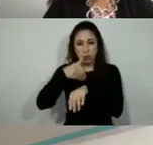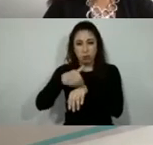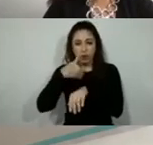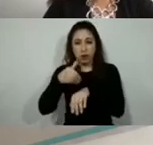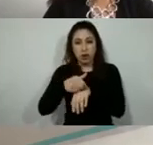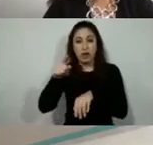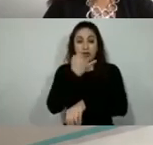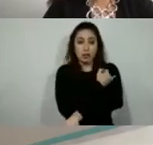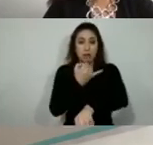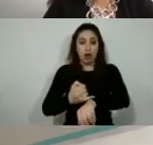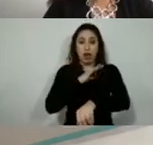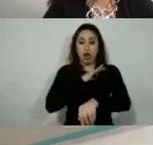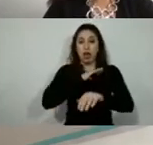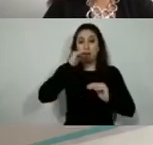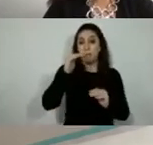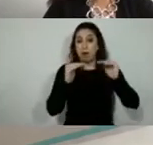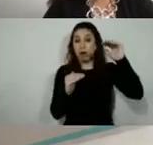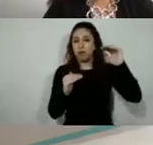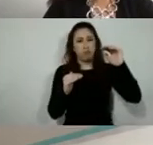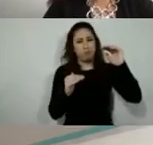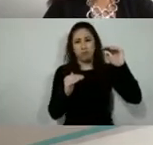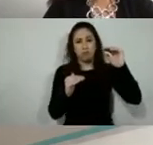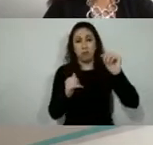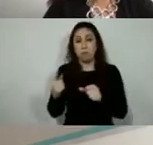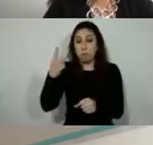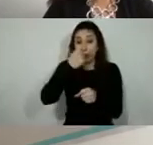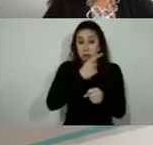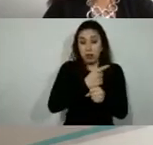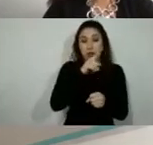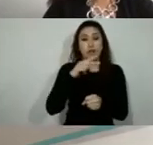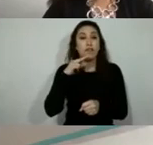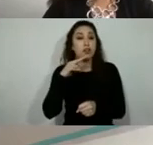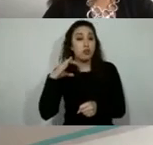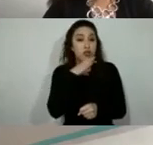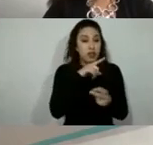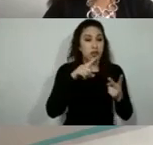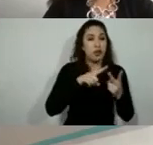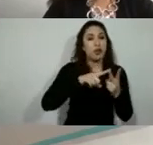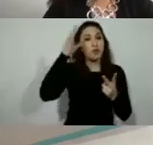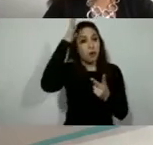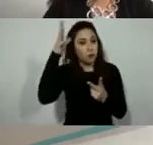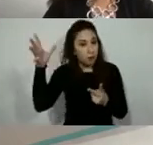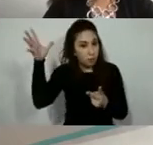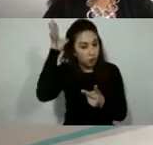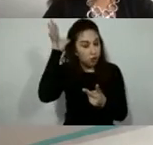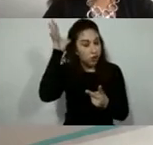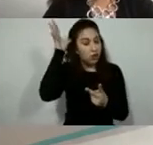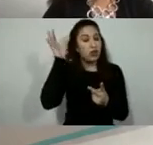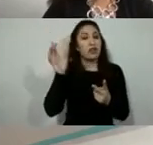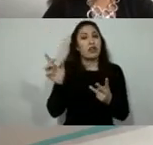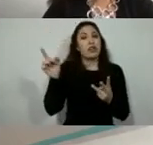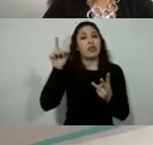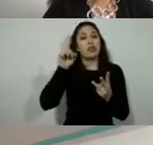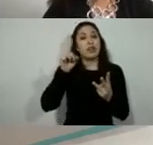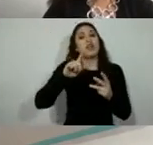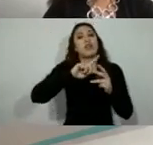dolosos. Iztapalapa está después de Venustiano Carranza y de la Cuauhtémoc, y de esa